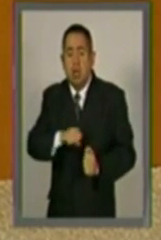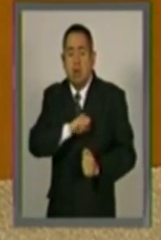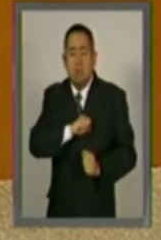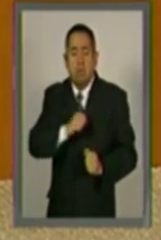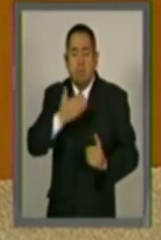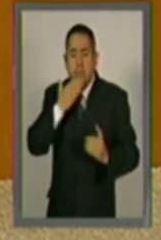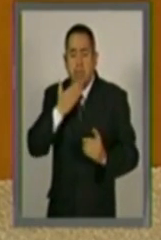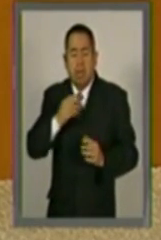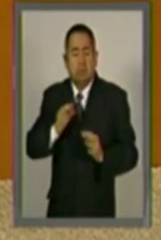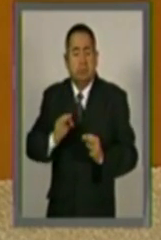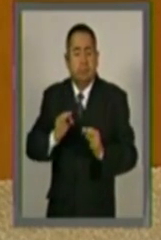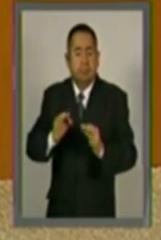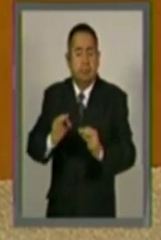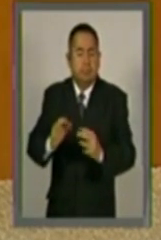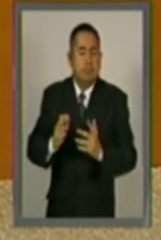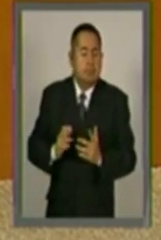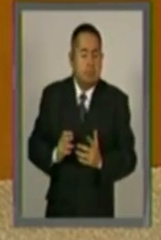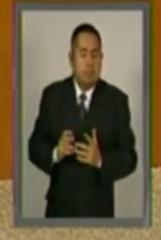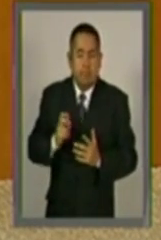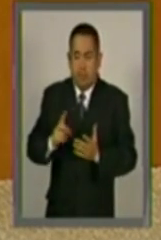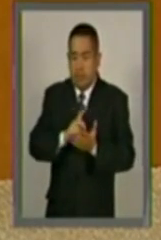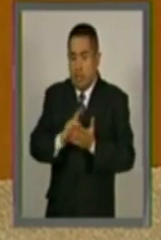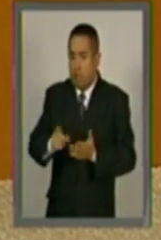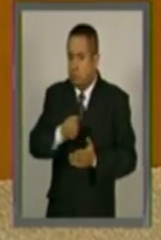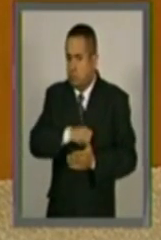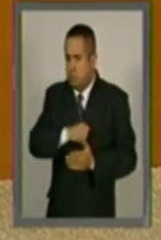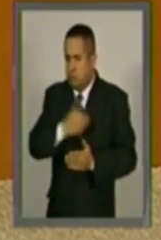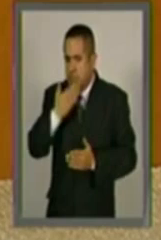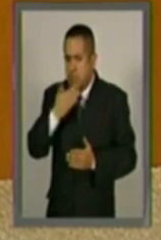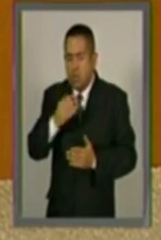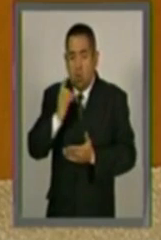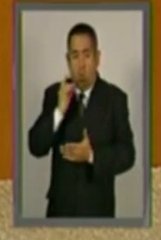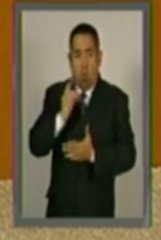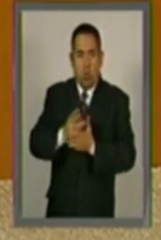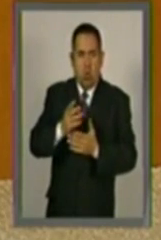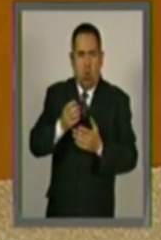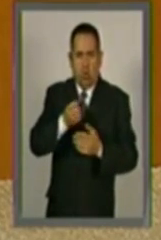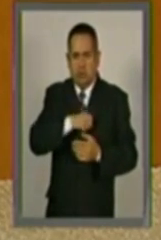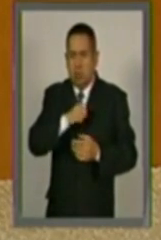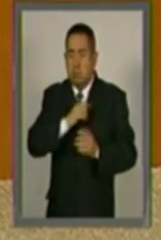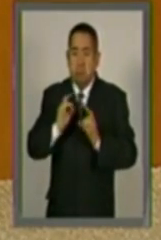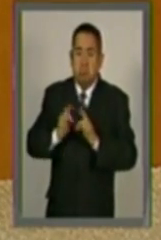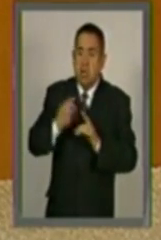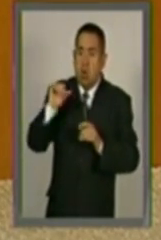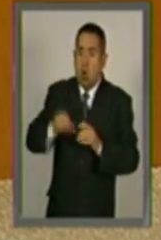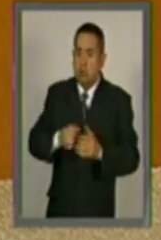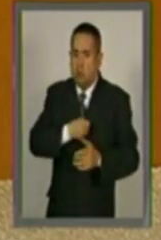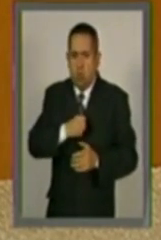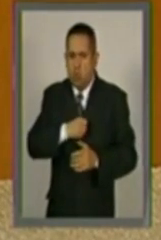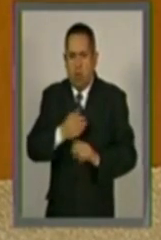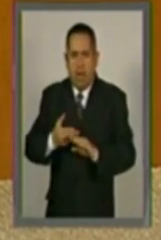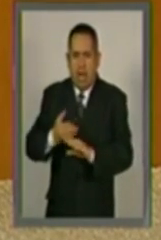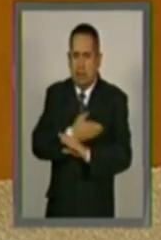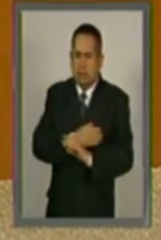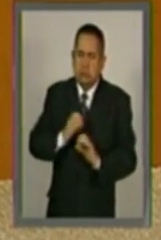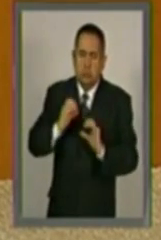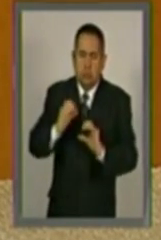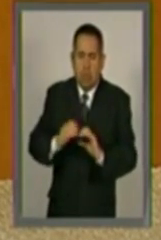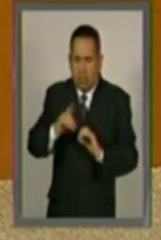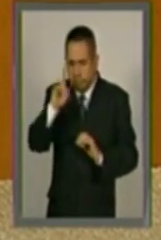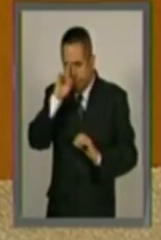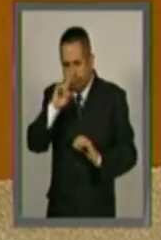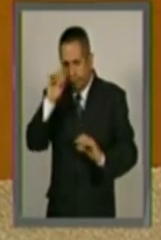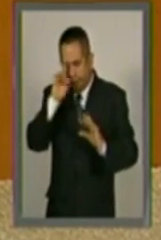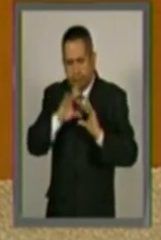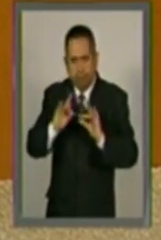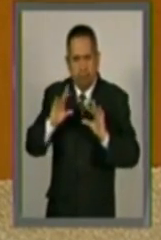y que esté derecho a su vez no sólo abarca la atención de salud oportuna sino también los factores determinantes de la salud